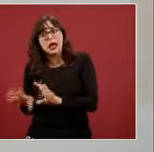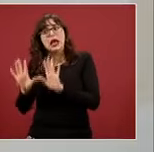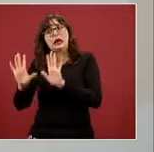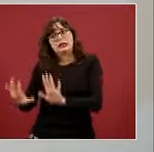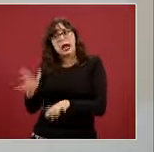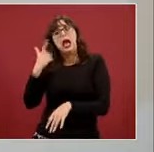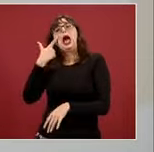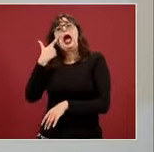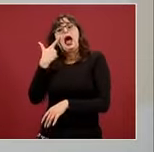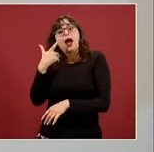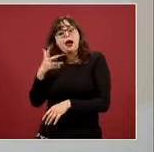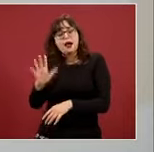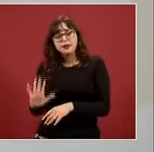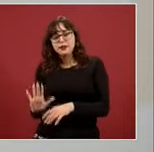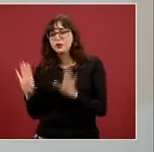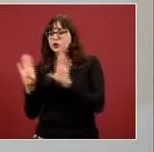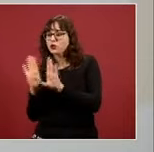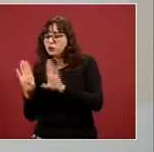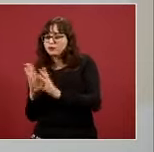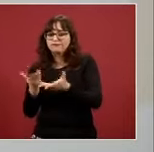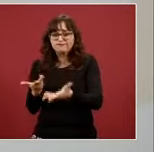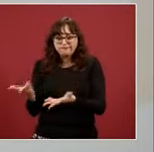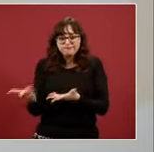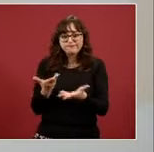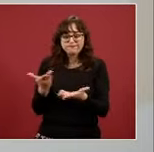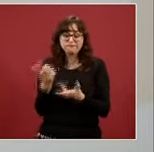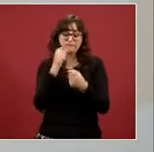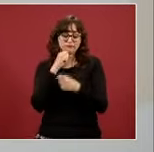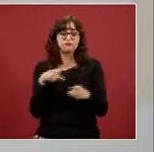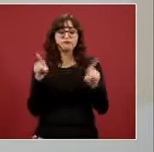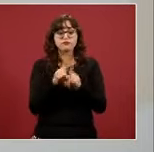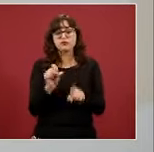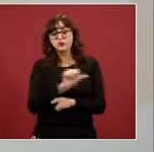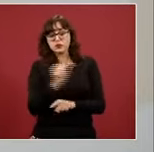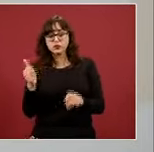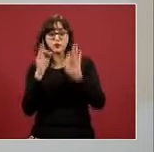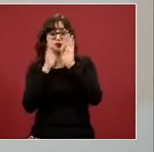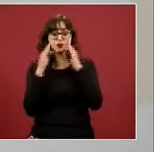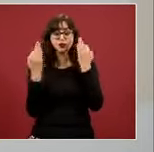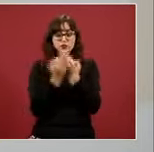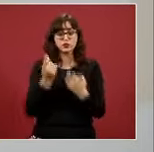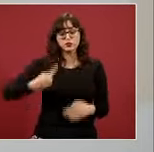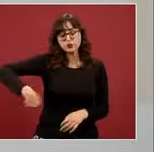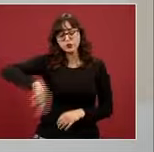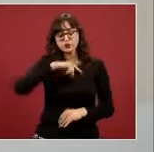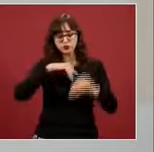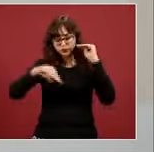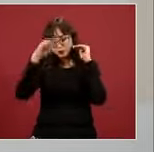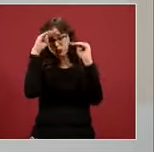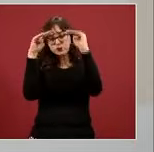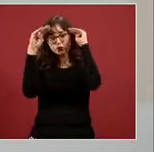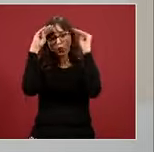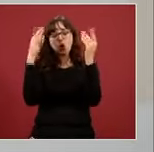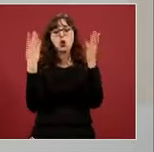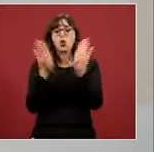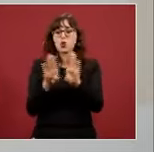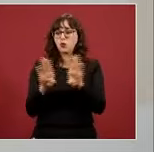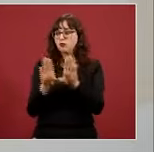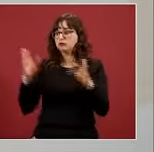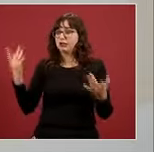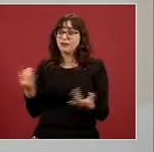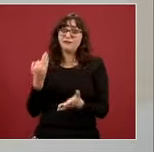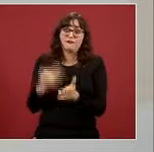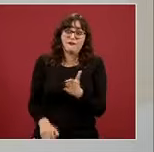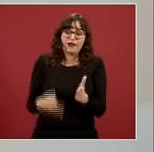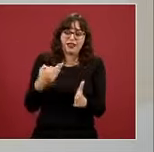a partir de las necesidades, y también otros mecanismos que hemos buscado para vencer los déficits históricos